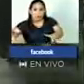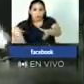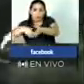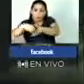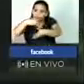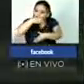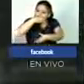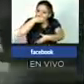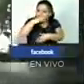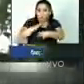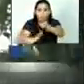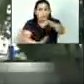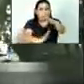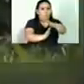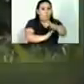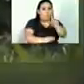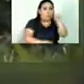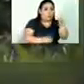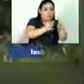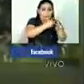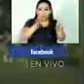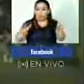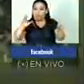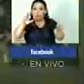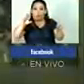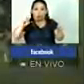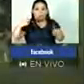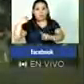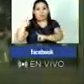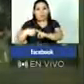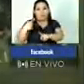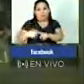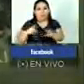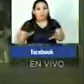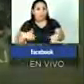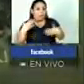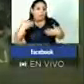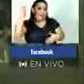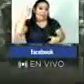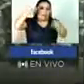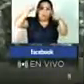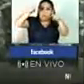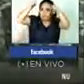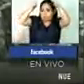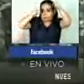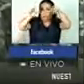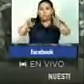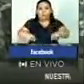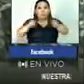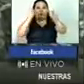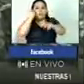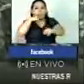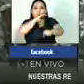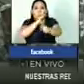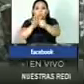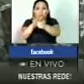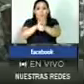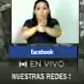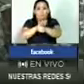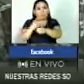haber concedido un alto al fuego del 1 al 30 de abril siguiendo la tregua global que formuló la ONU ante el impacto de la pandemia de coronavirus